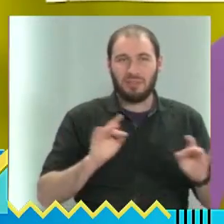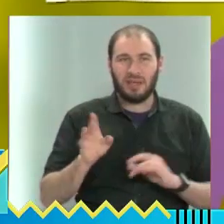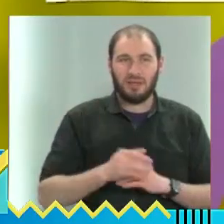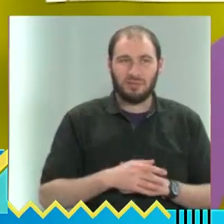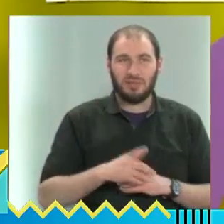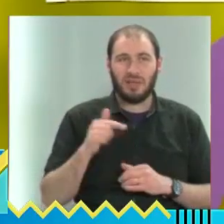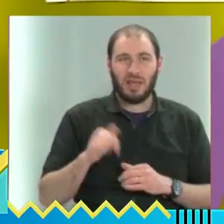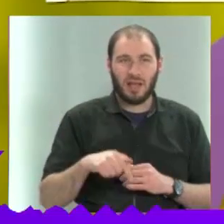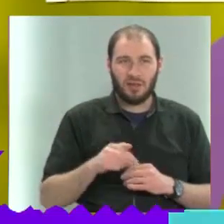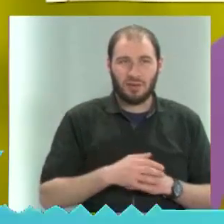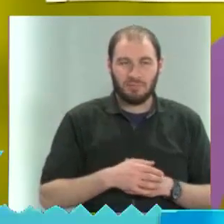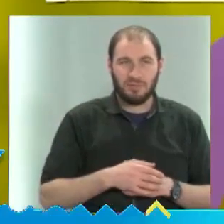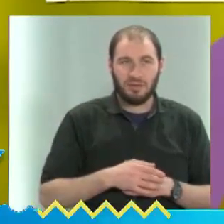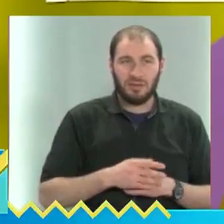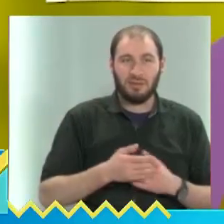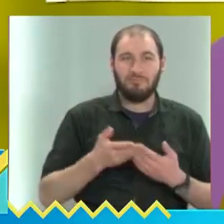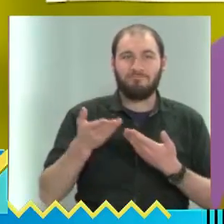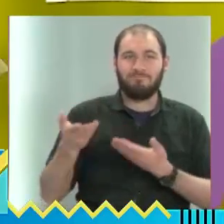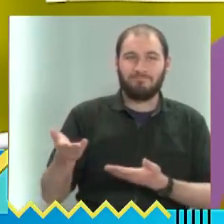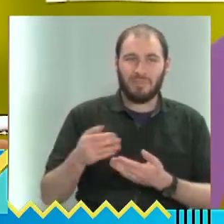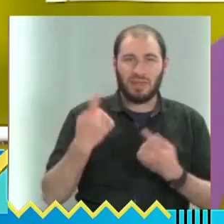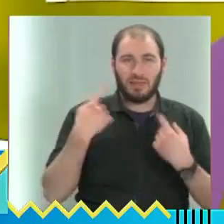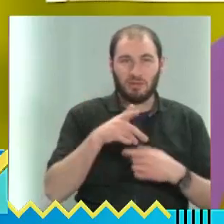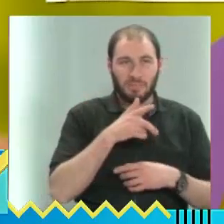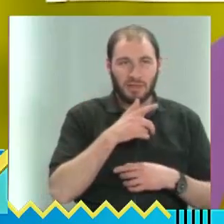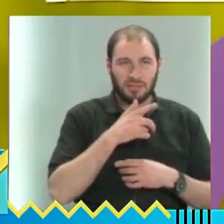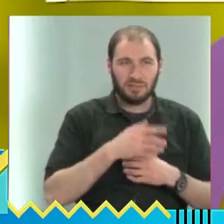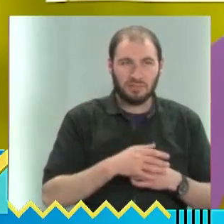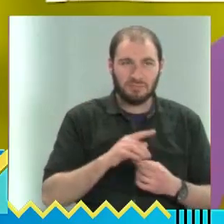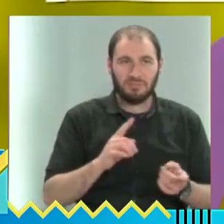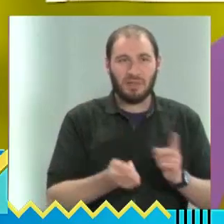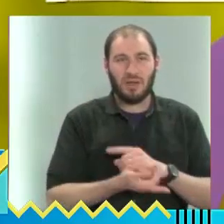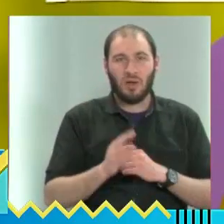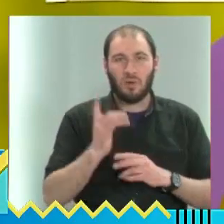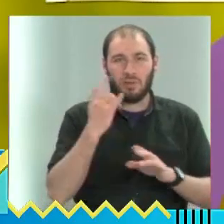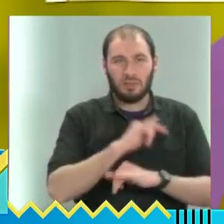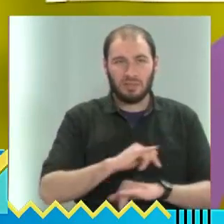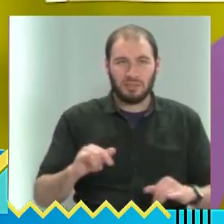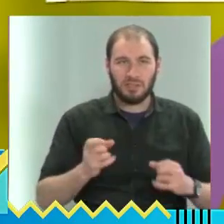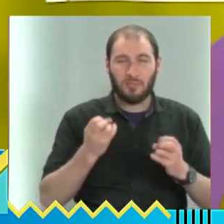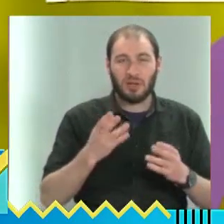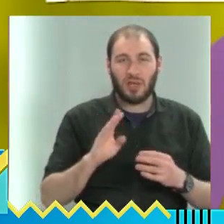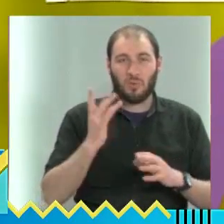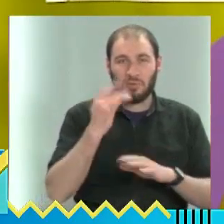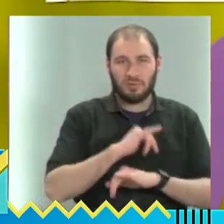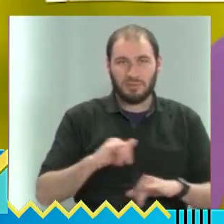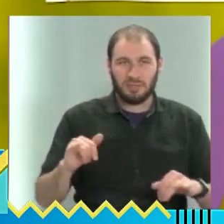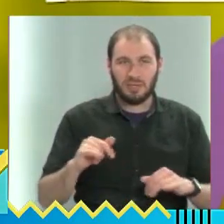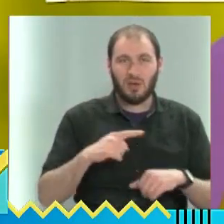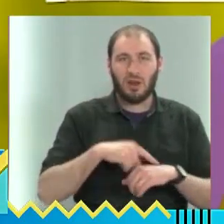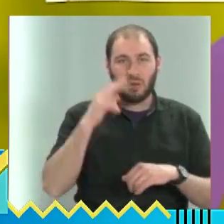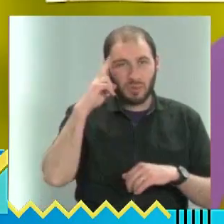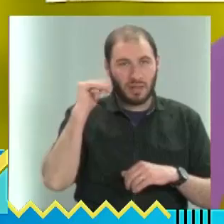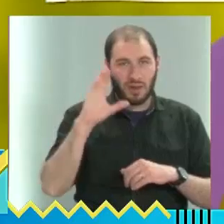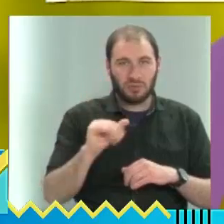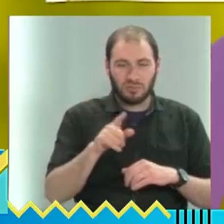y ahora sí, hacer el paso de distintos parecidos a Universidad Noticias, porque a través de Universidad Noticias a partir de las 21